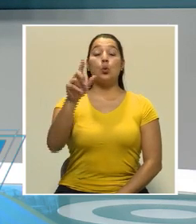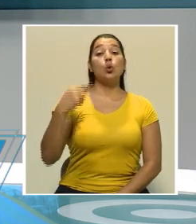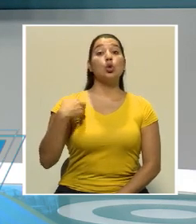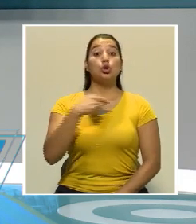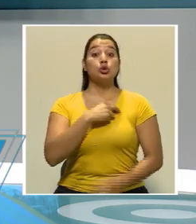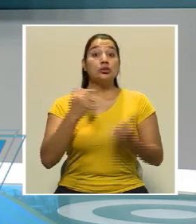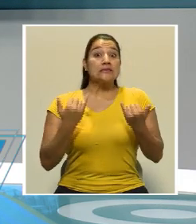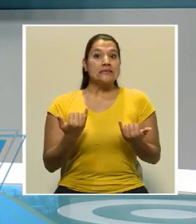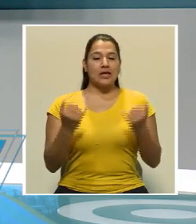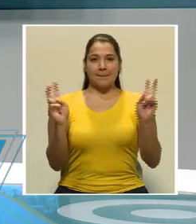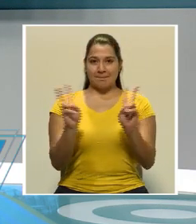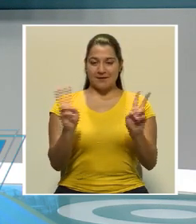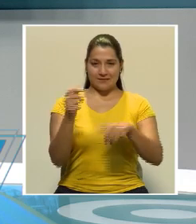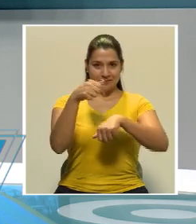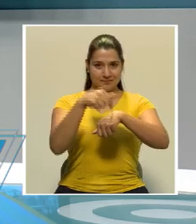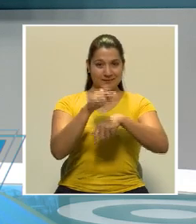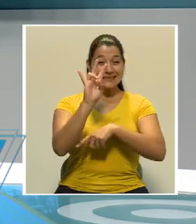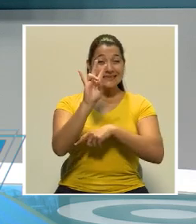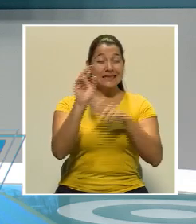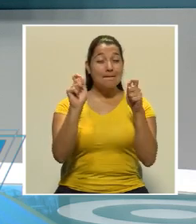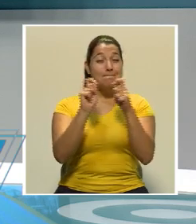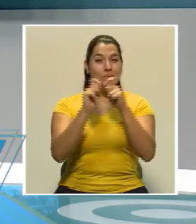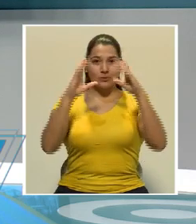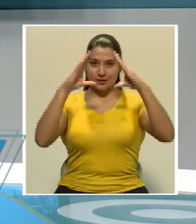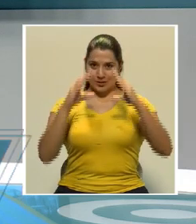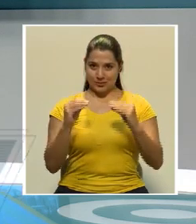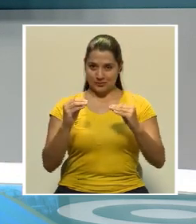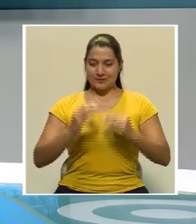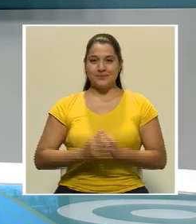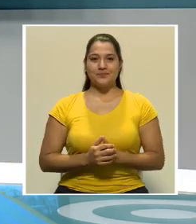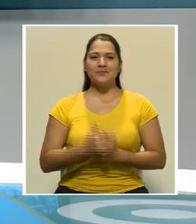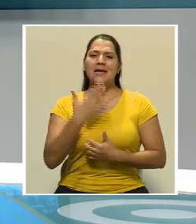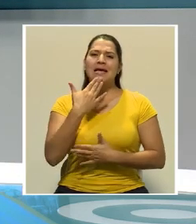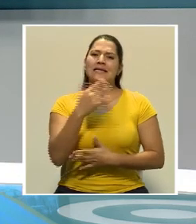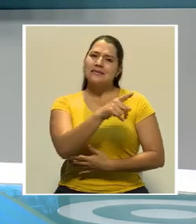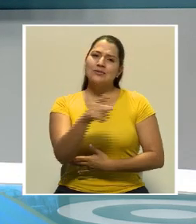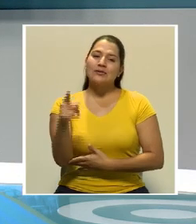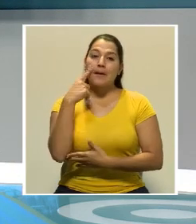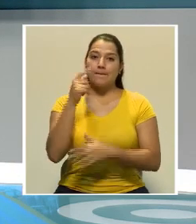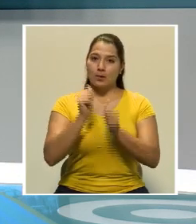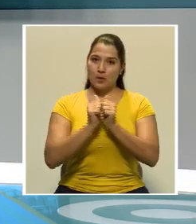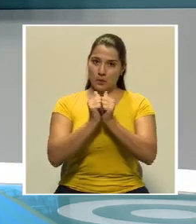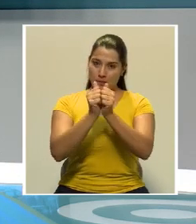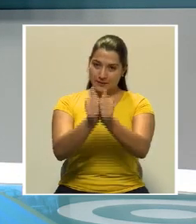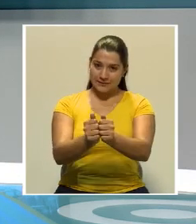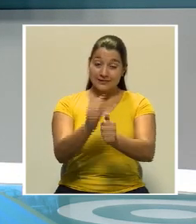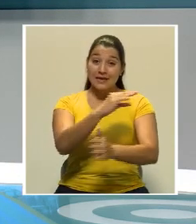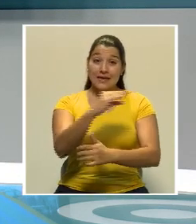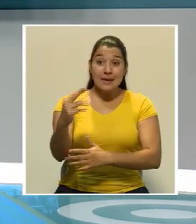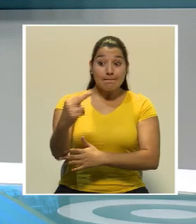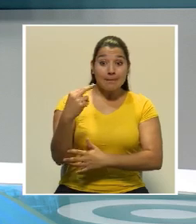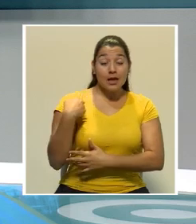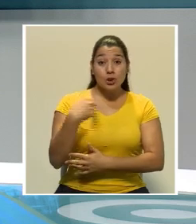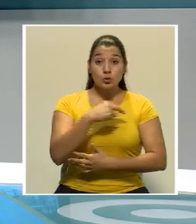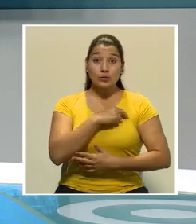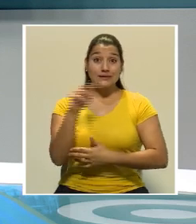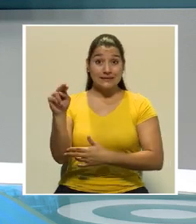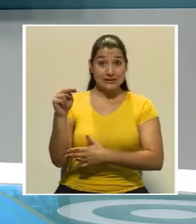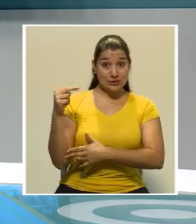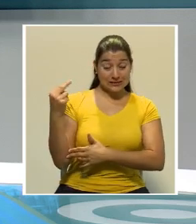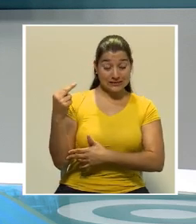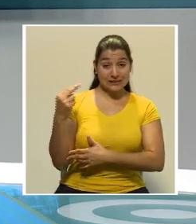Estamos en vivo a las 7 en punto de la noche. Les agradecemos que nos acompañen y que se informen con